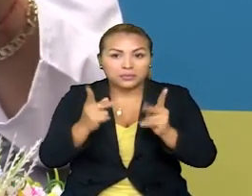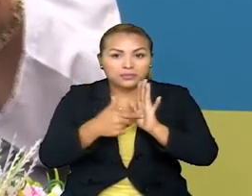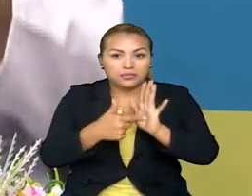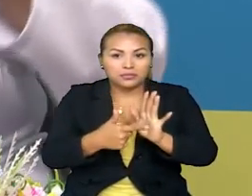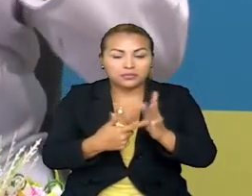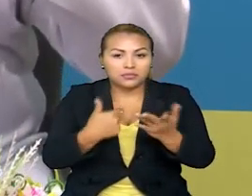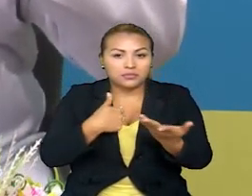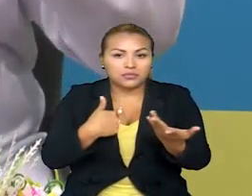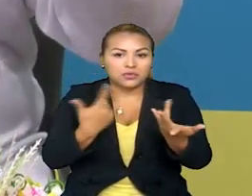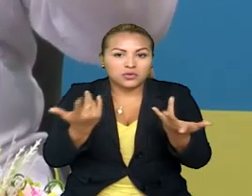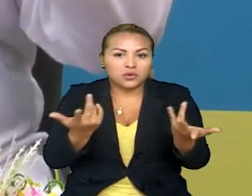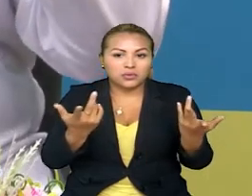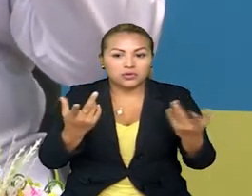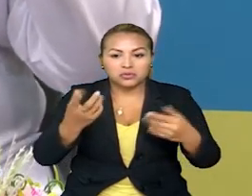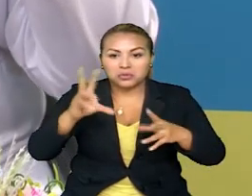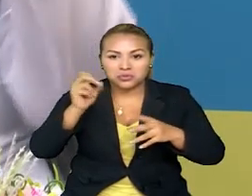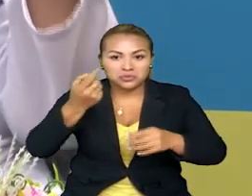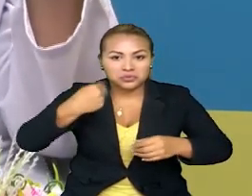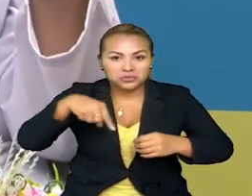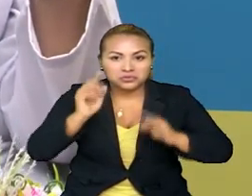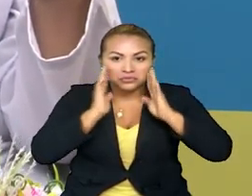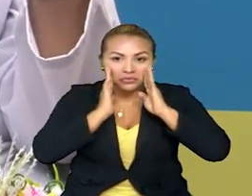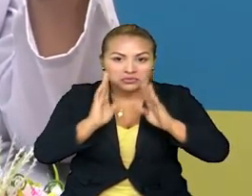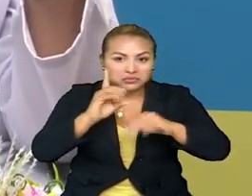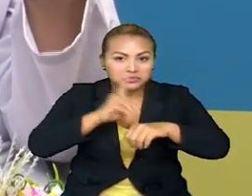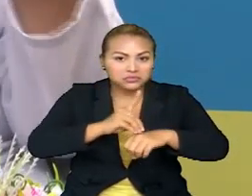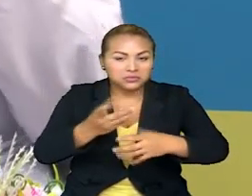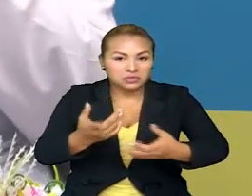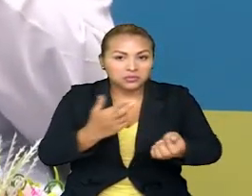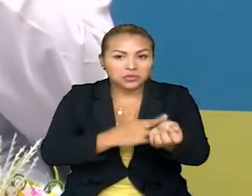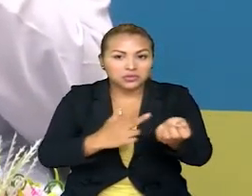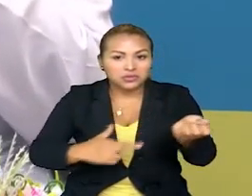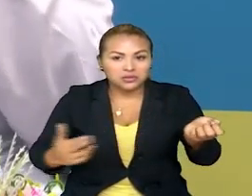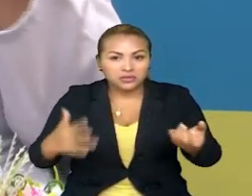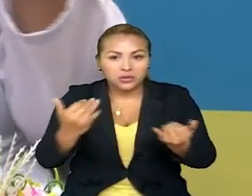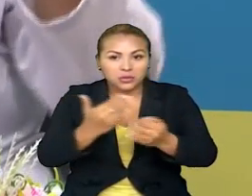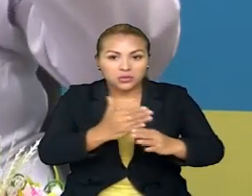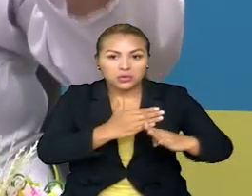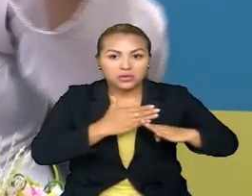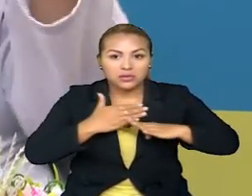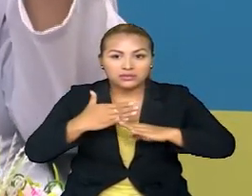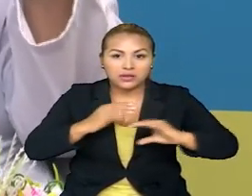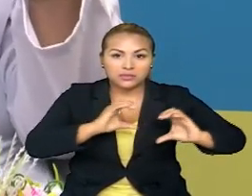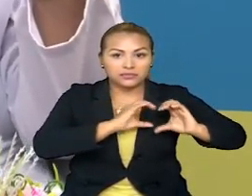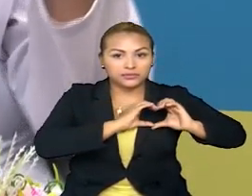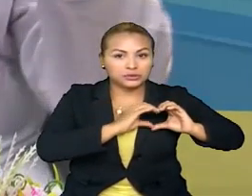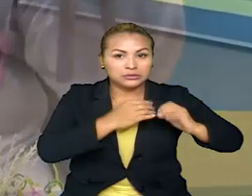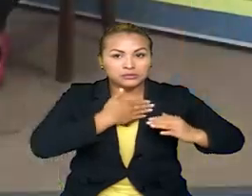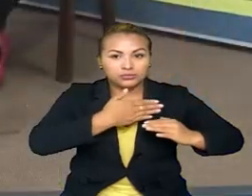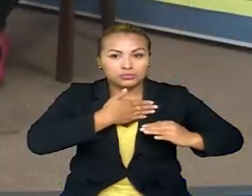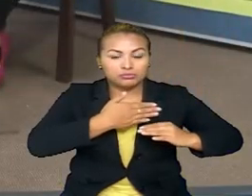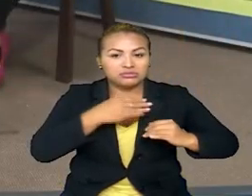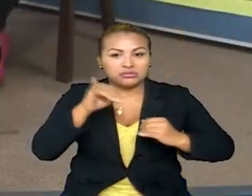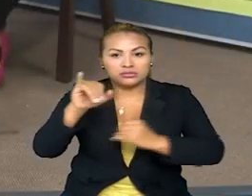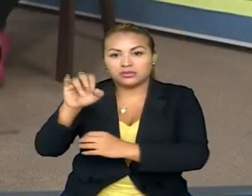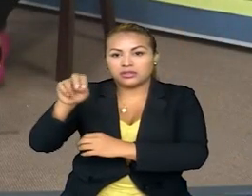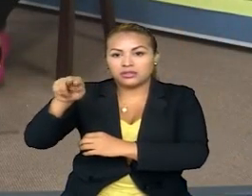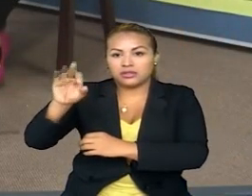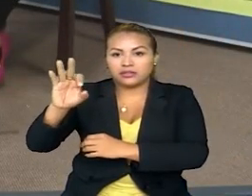sedentarismo que va en contra de la salud cardiovascular como tal o la prevención de los infartos o es prevenir enfermedades